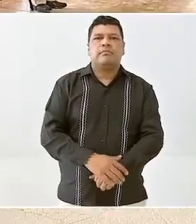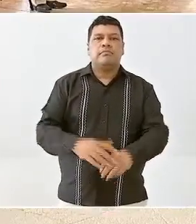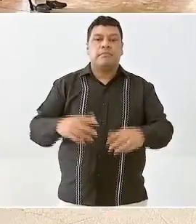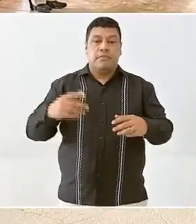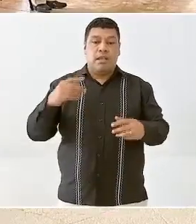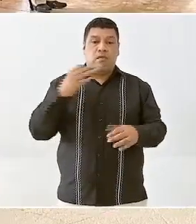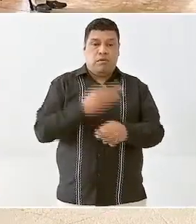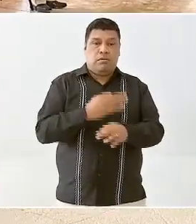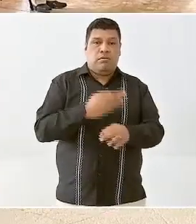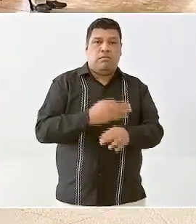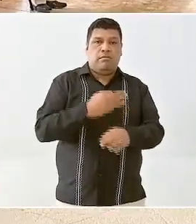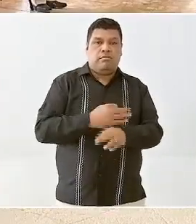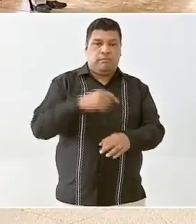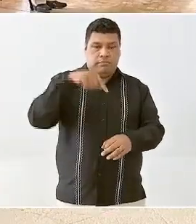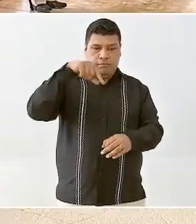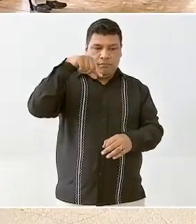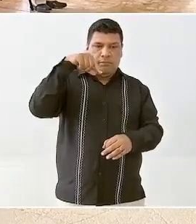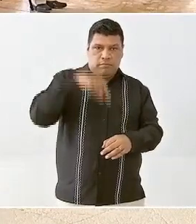comunicar